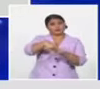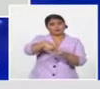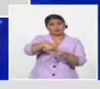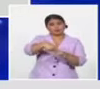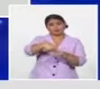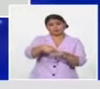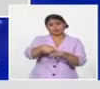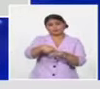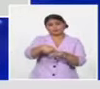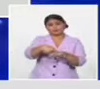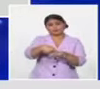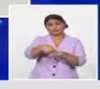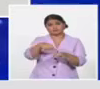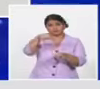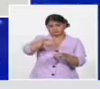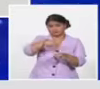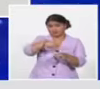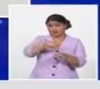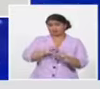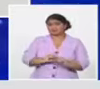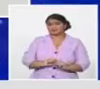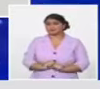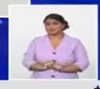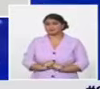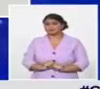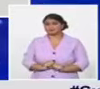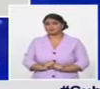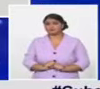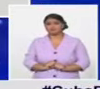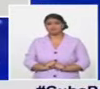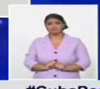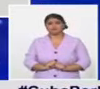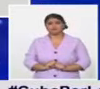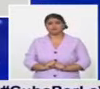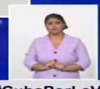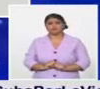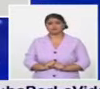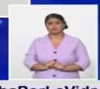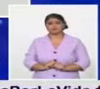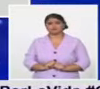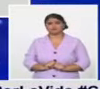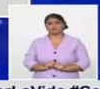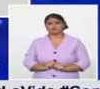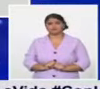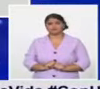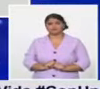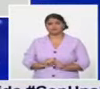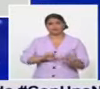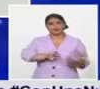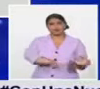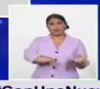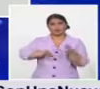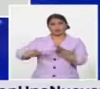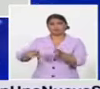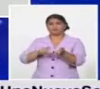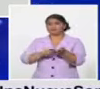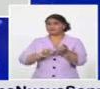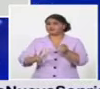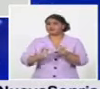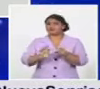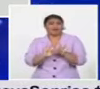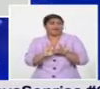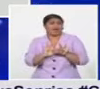epidemiológica, por las situaciones que se están enfrentando en el día de hoy, la provincia de La Habana con el